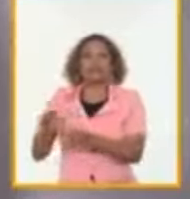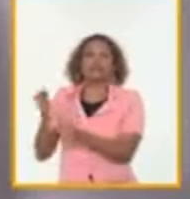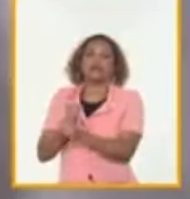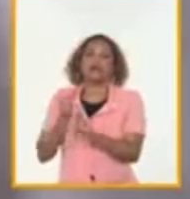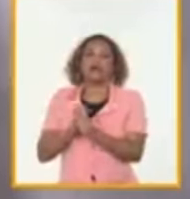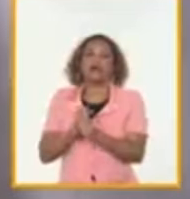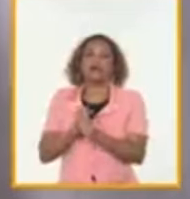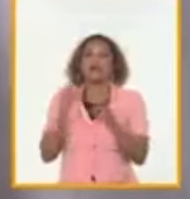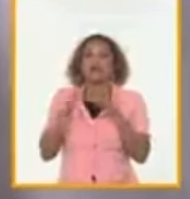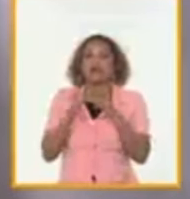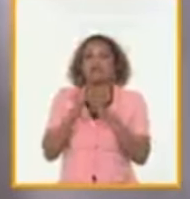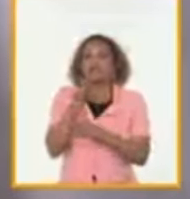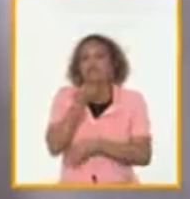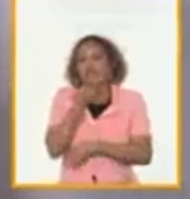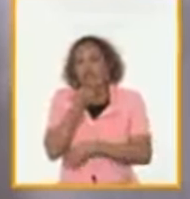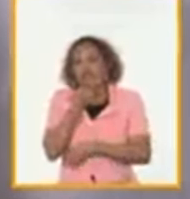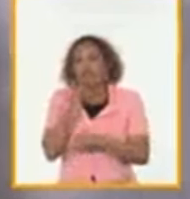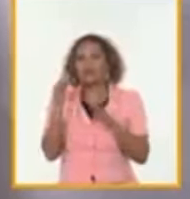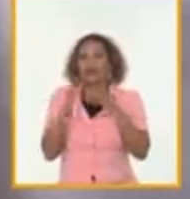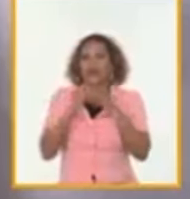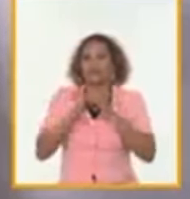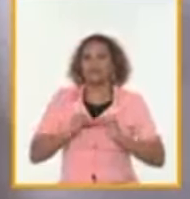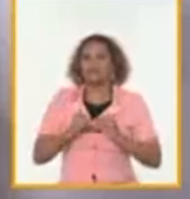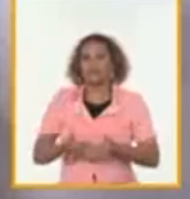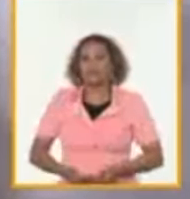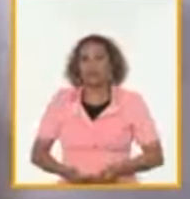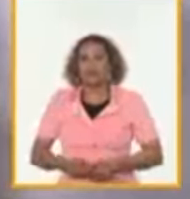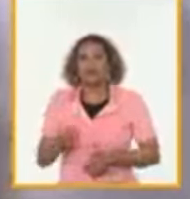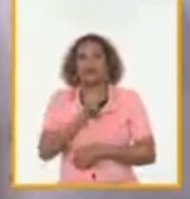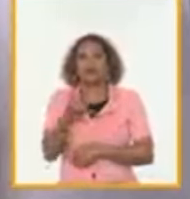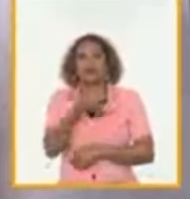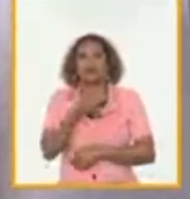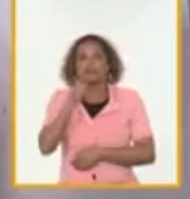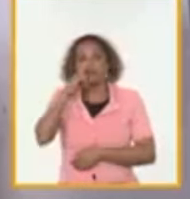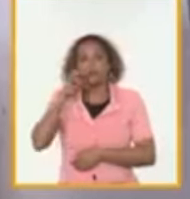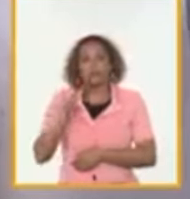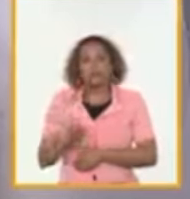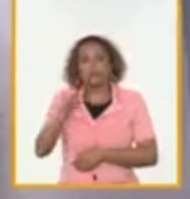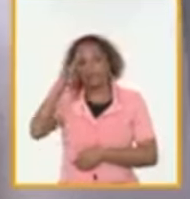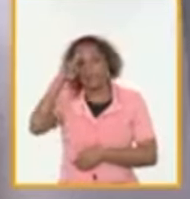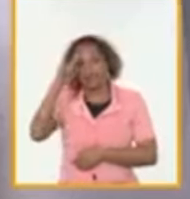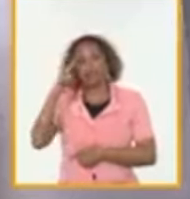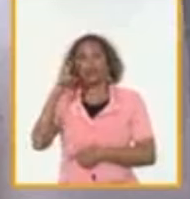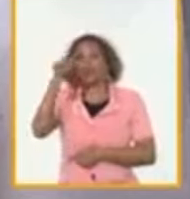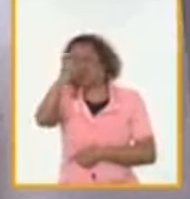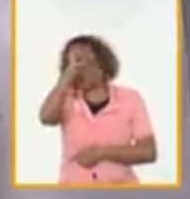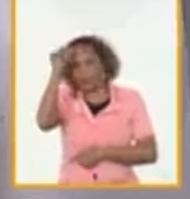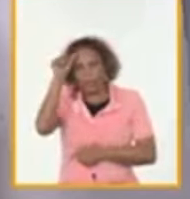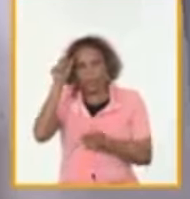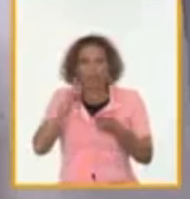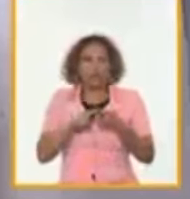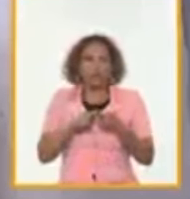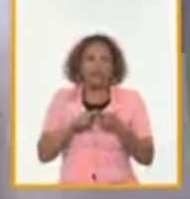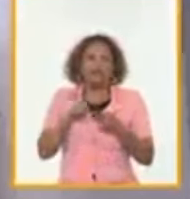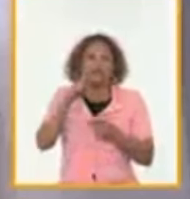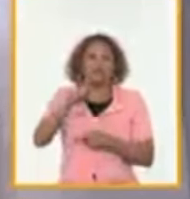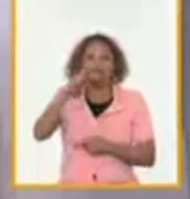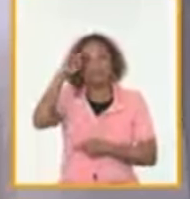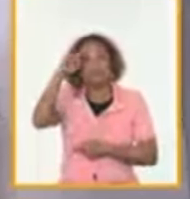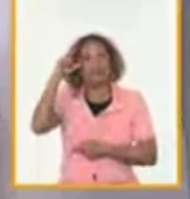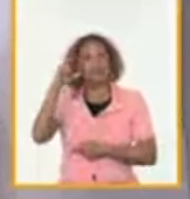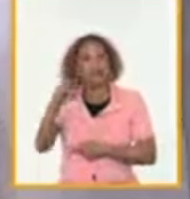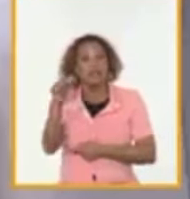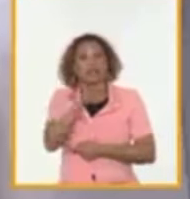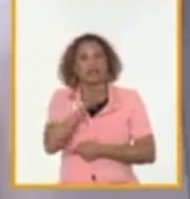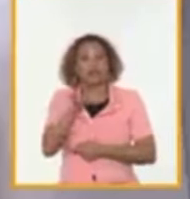hogares maternos tenemos hogares maternos como el de camajuaní El de Santo Domingo propiamente de Santa Clara que reúnen características